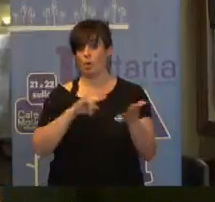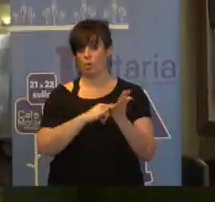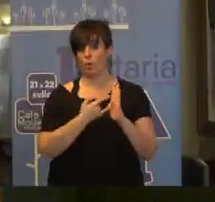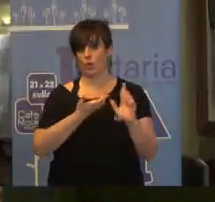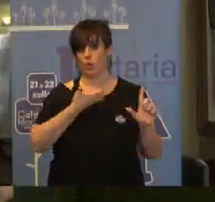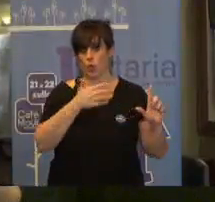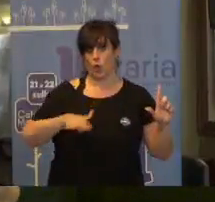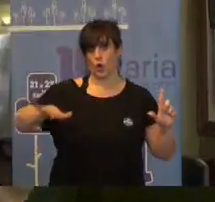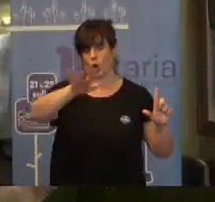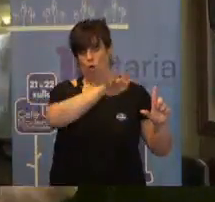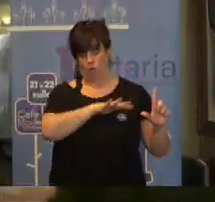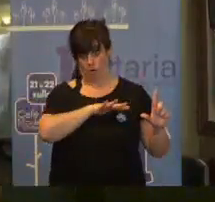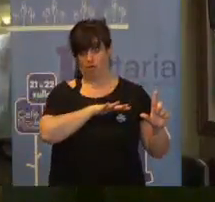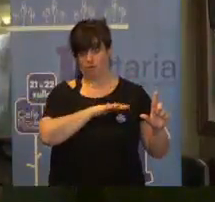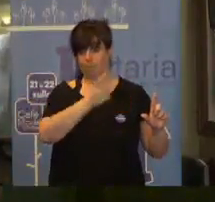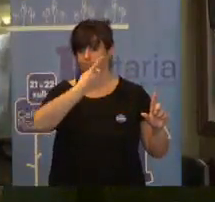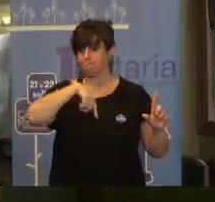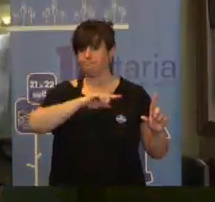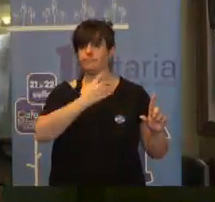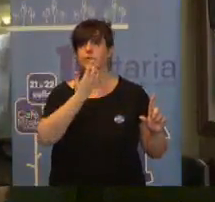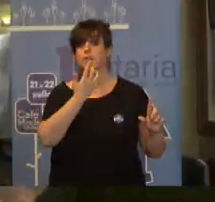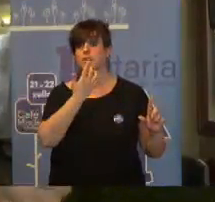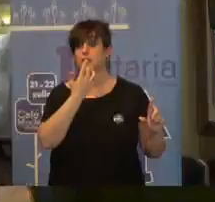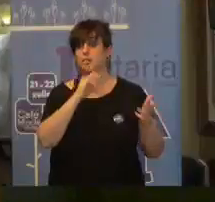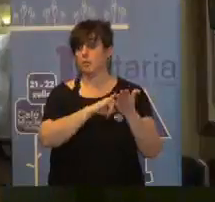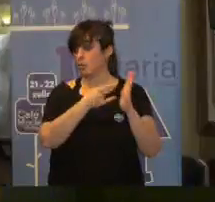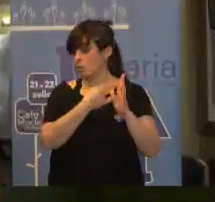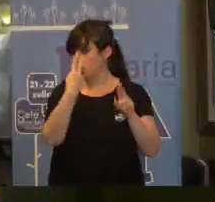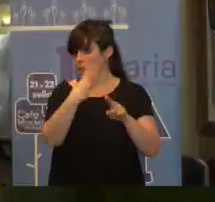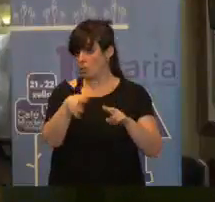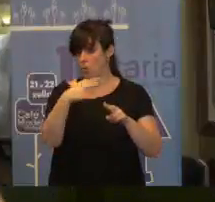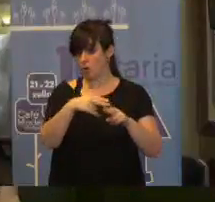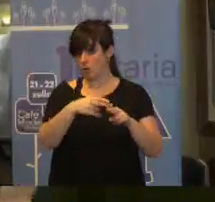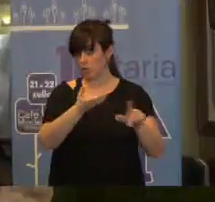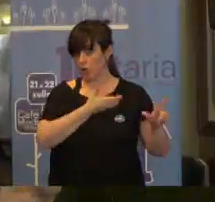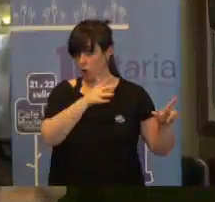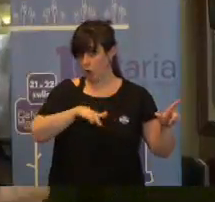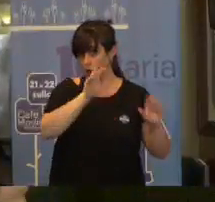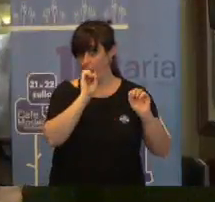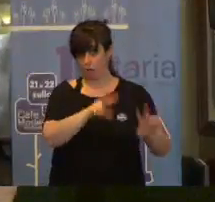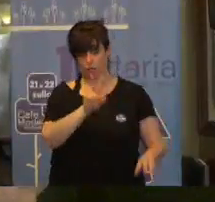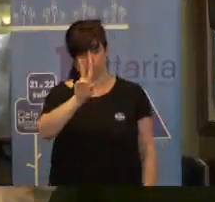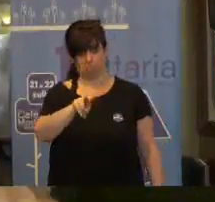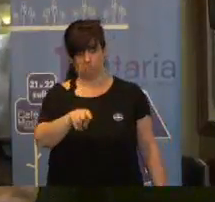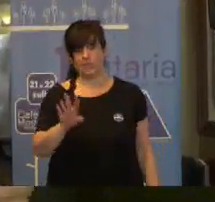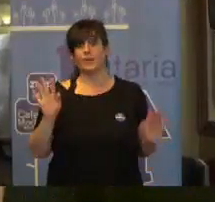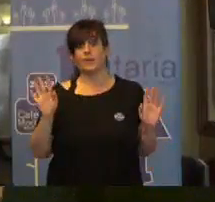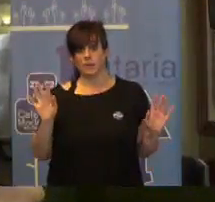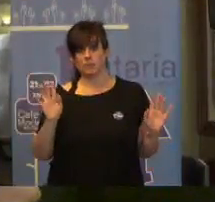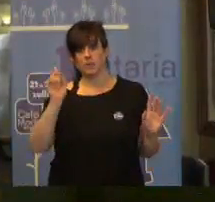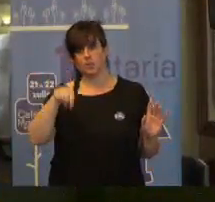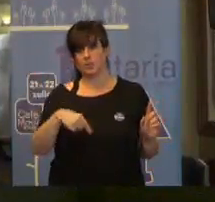é dicir, nós non vamos a renunciar nunca a noso proxecto político local, pero tamén entendendo que non podíamos caer nunha especie